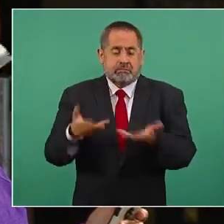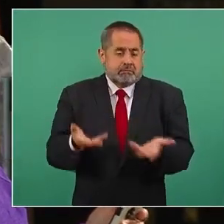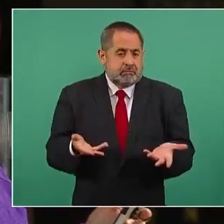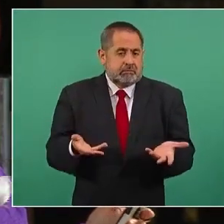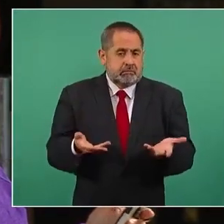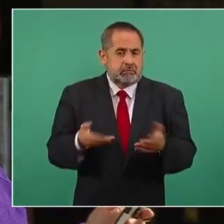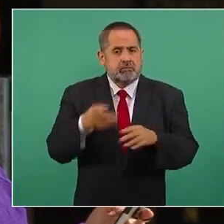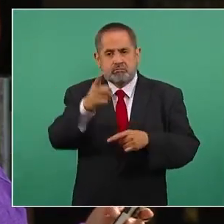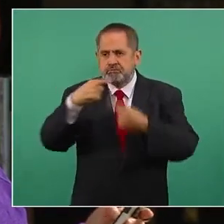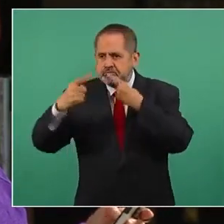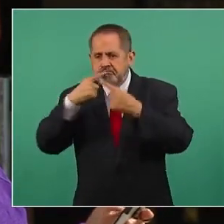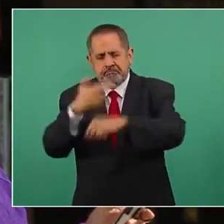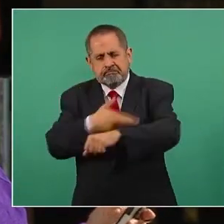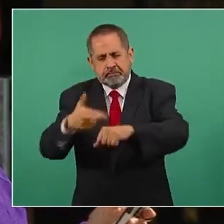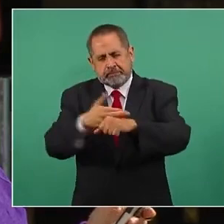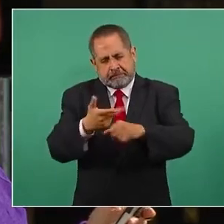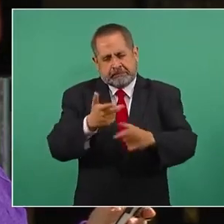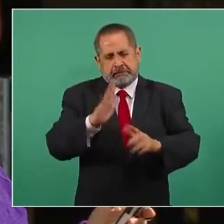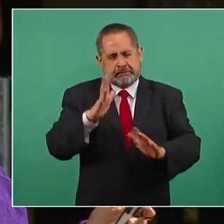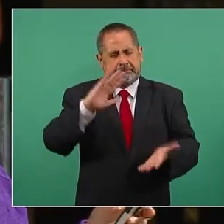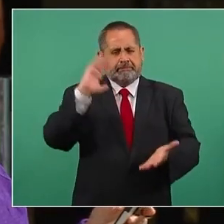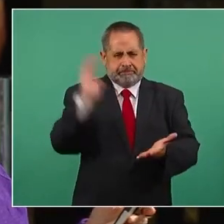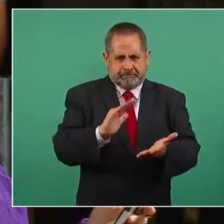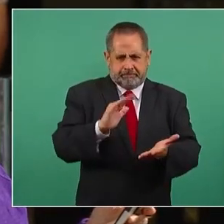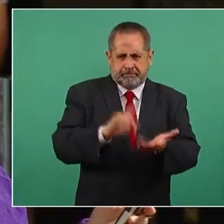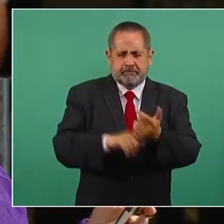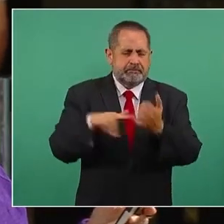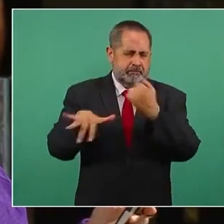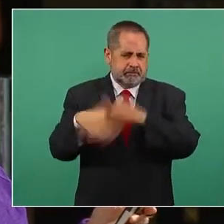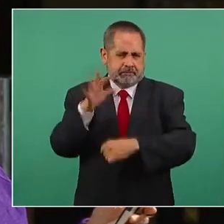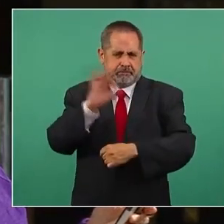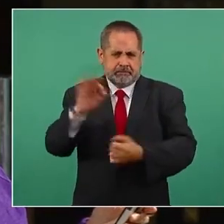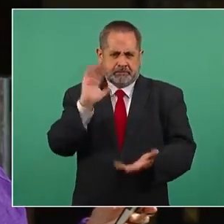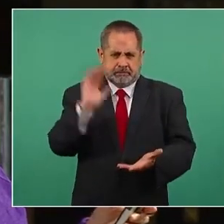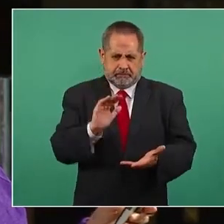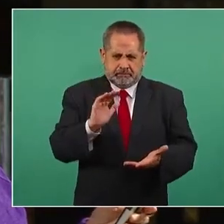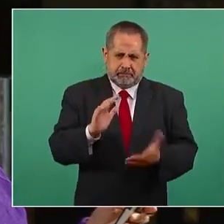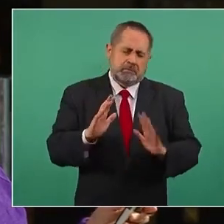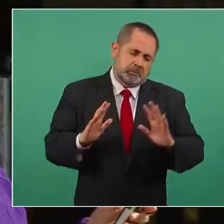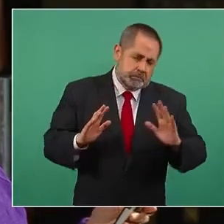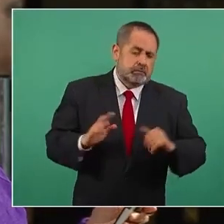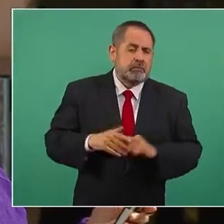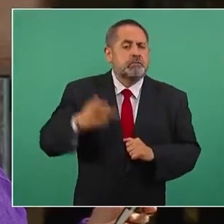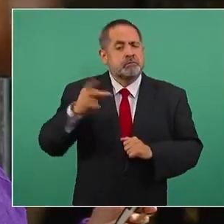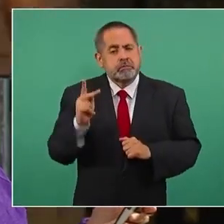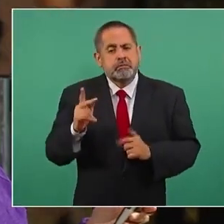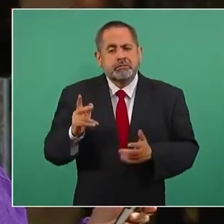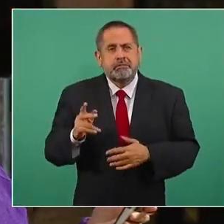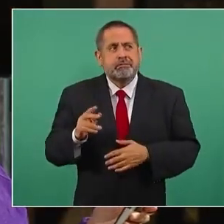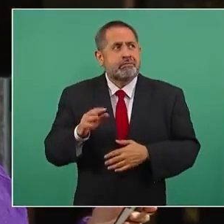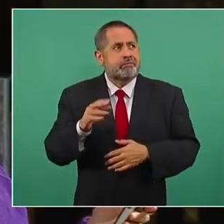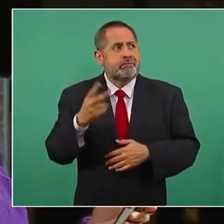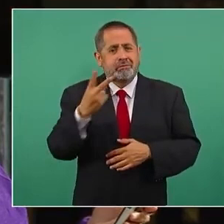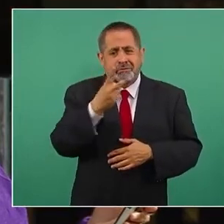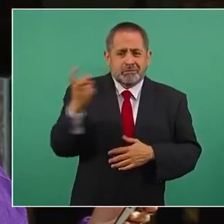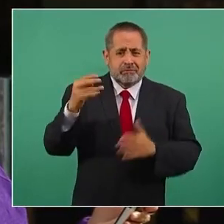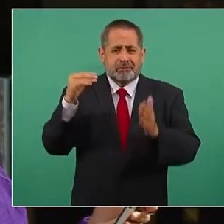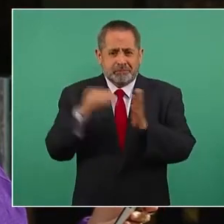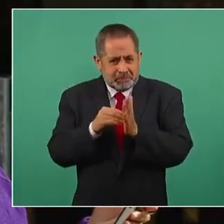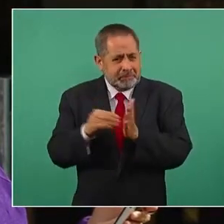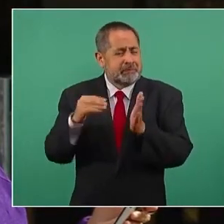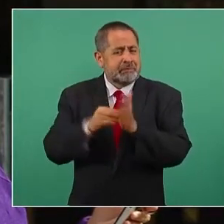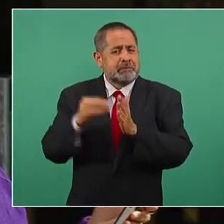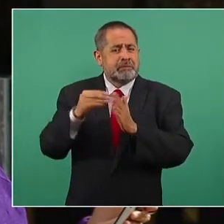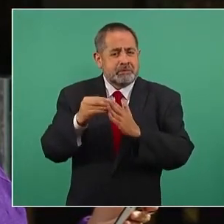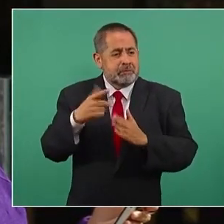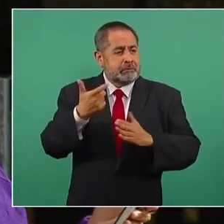cual ustedes ya lograron que se les baje el 15%. Sin embargo, presidente, pues son más de 200,000 millones de pesos